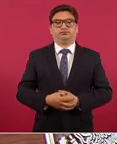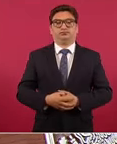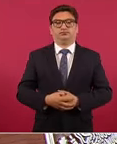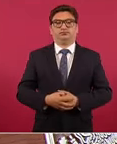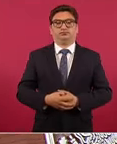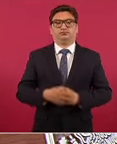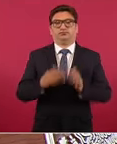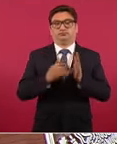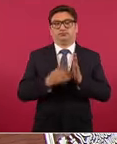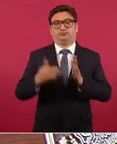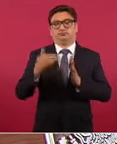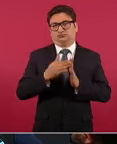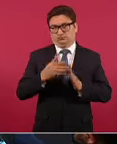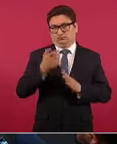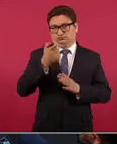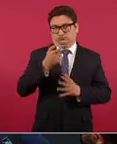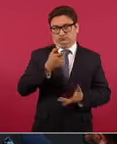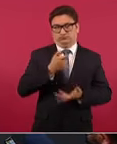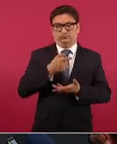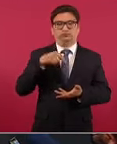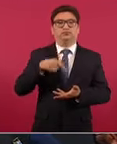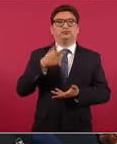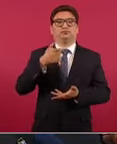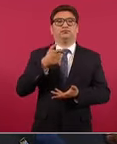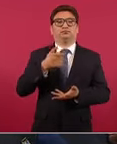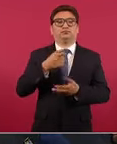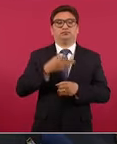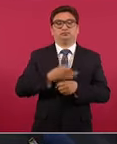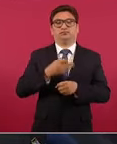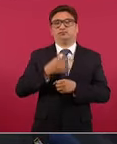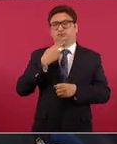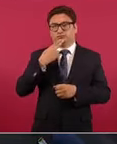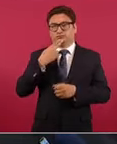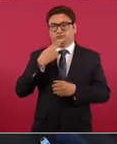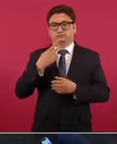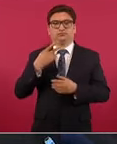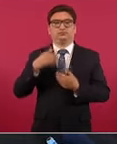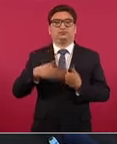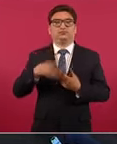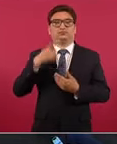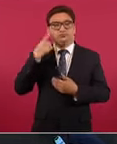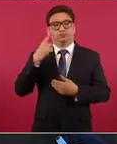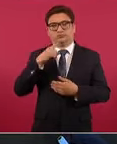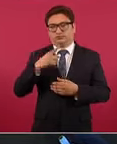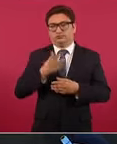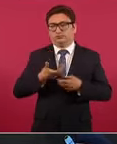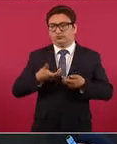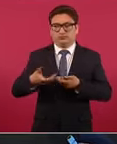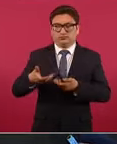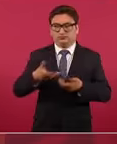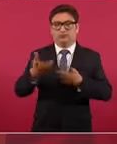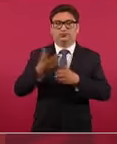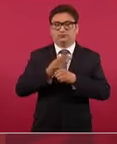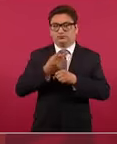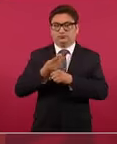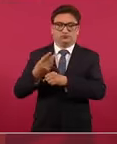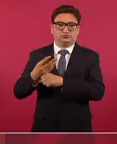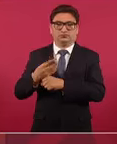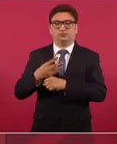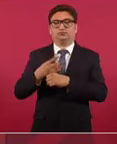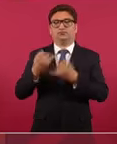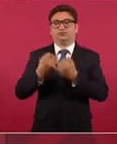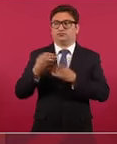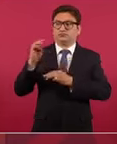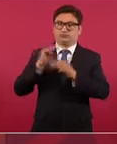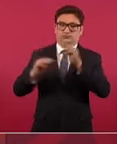millones que es el dinero que estamos utilizando para los caminos de mano de obra de la